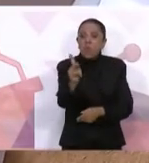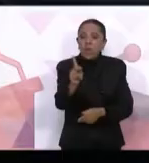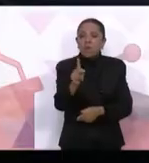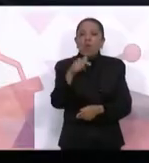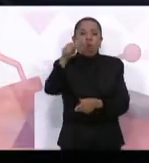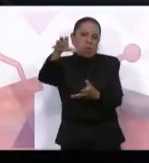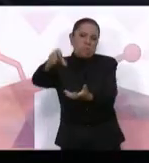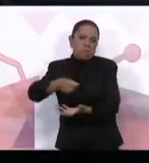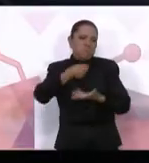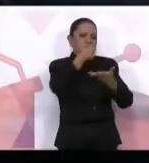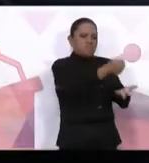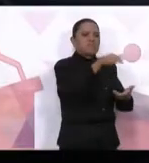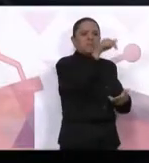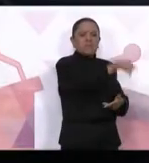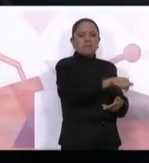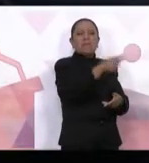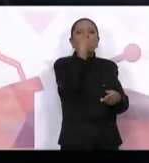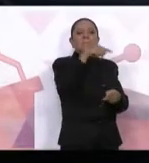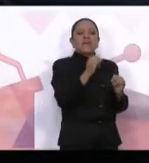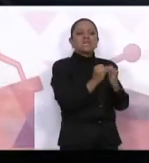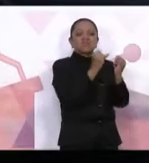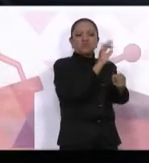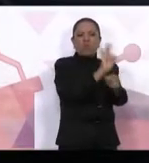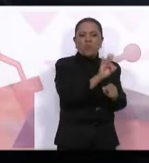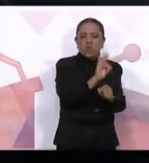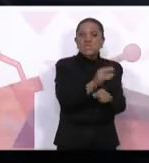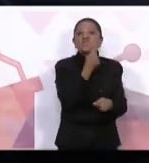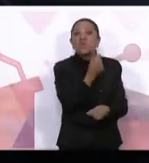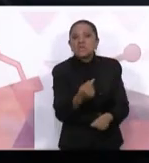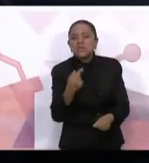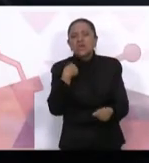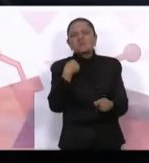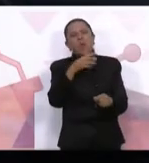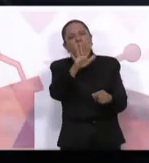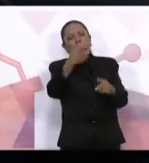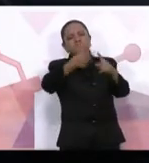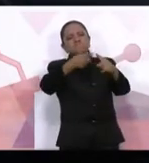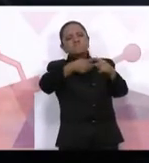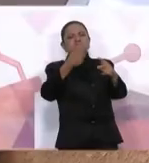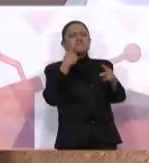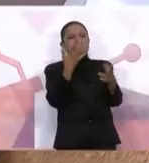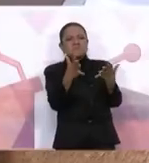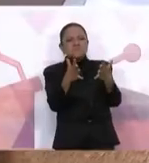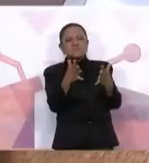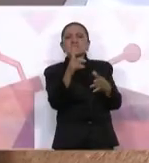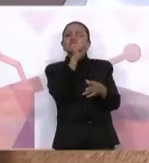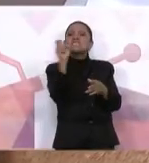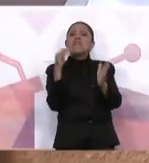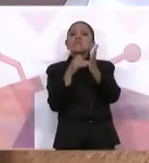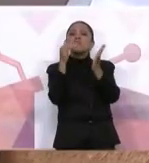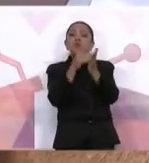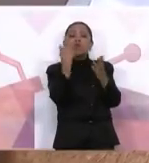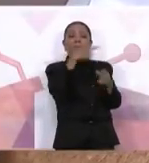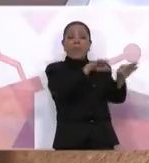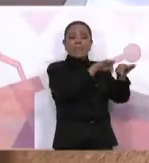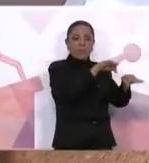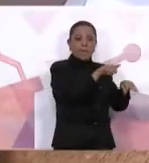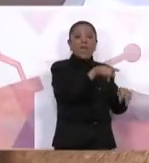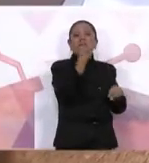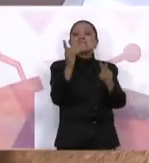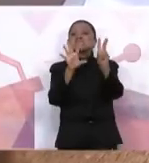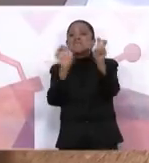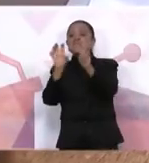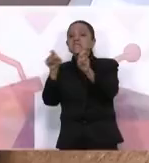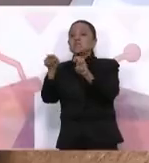protección a la infancia el cálculo que he hecho 100 millones para operación y 700 para los maestros de educación física y